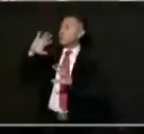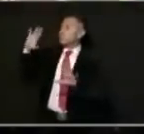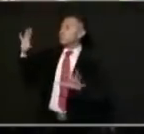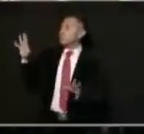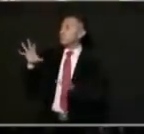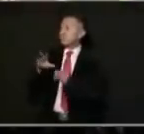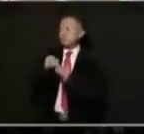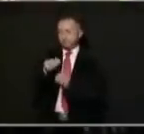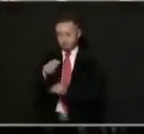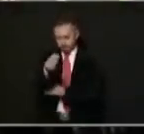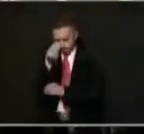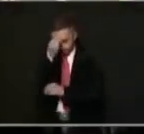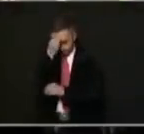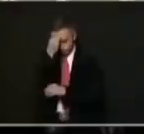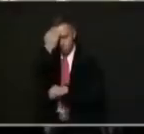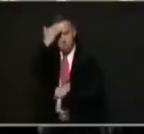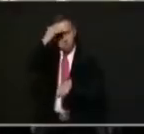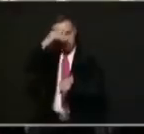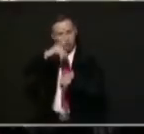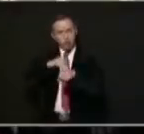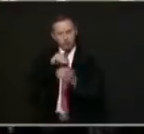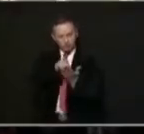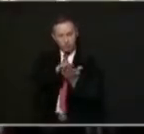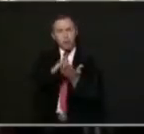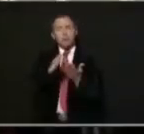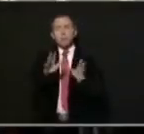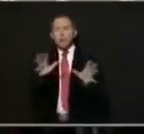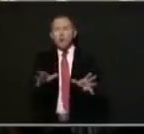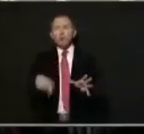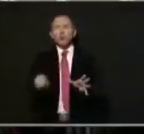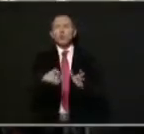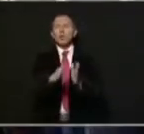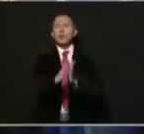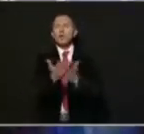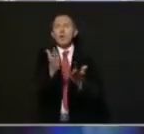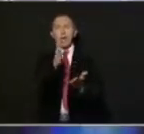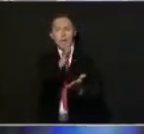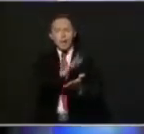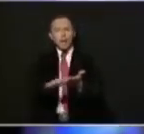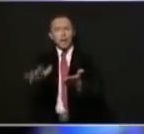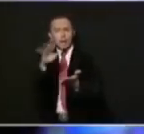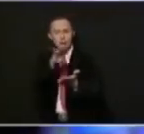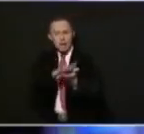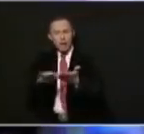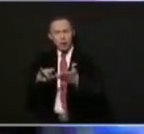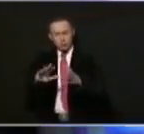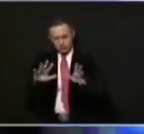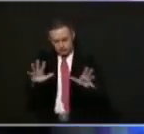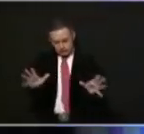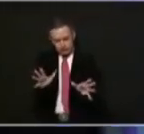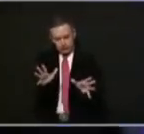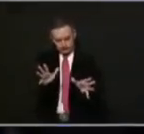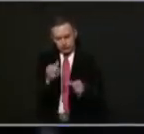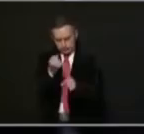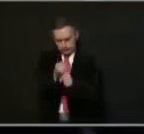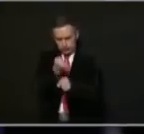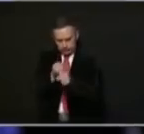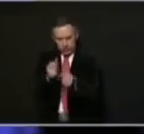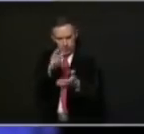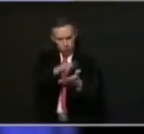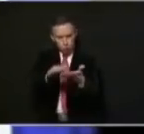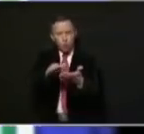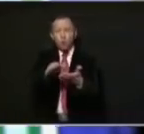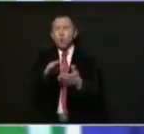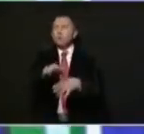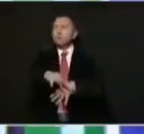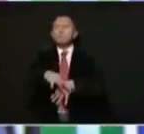la lectura en general y particularmente la lectura de la